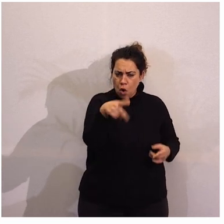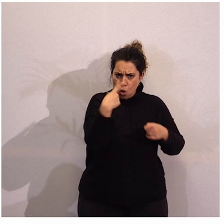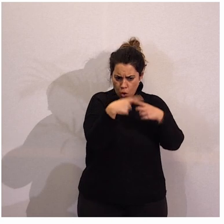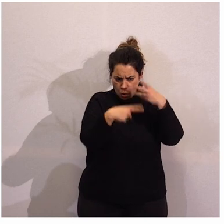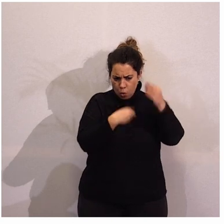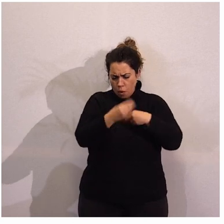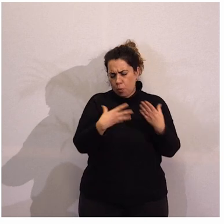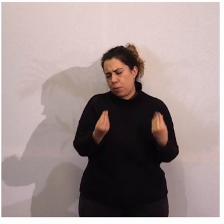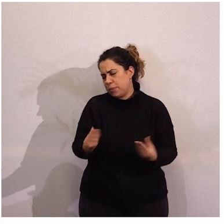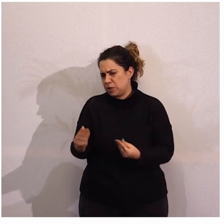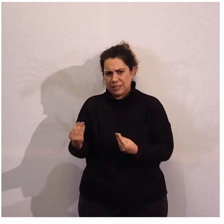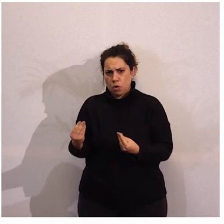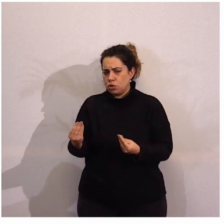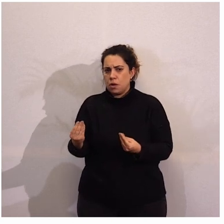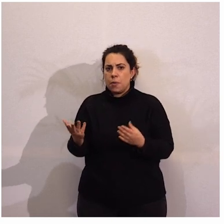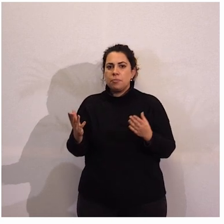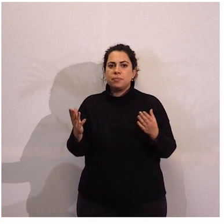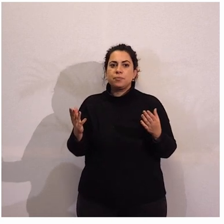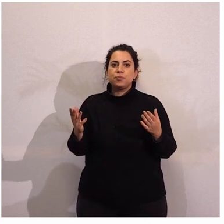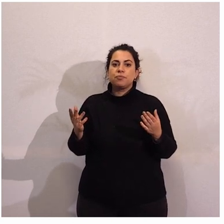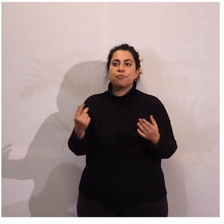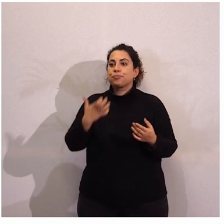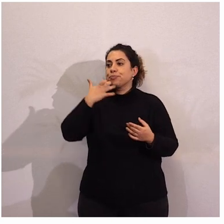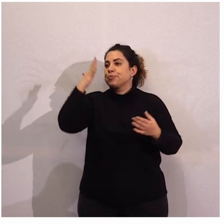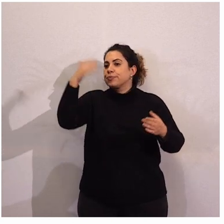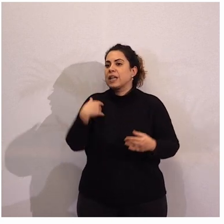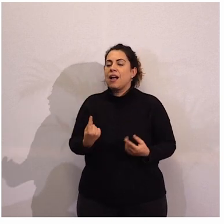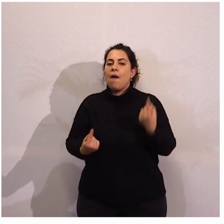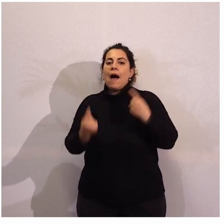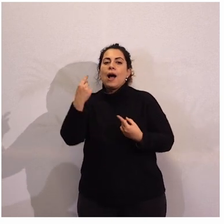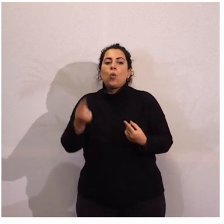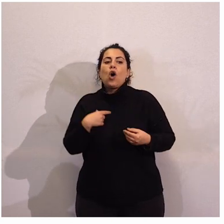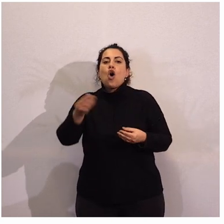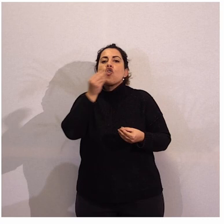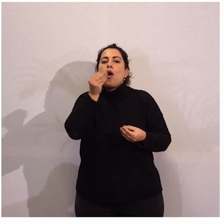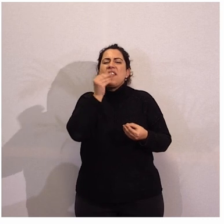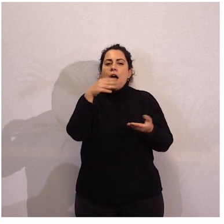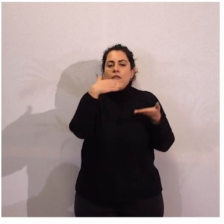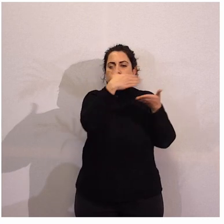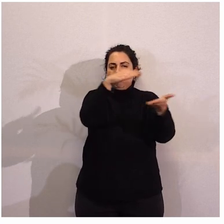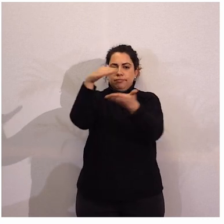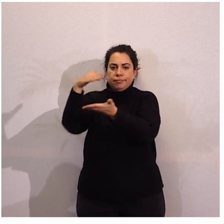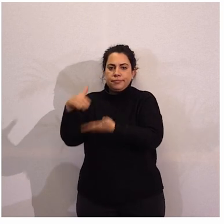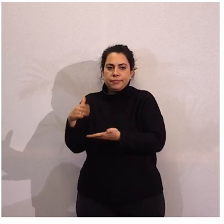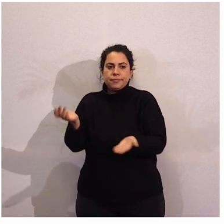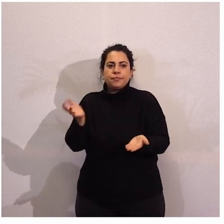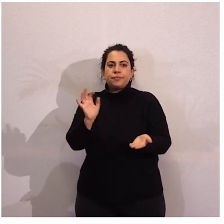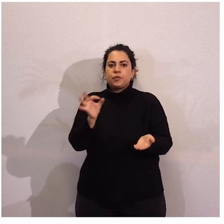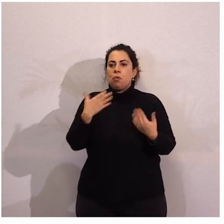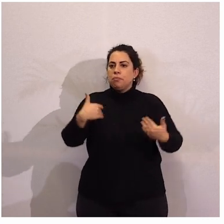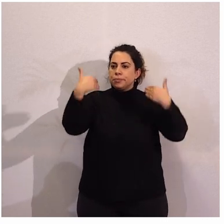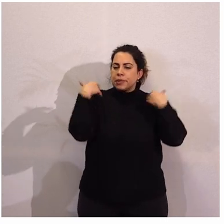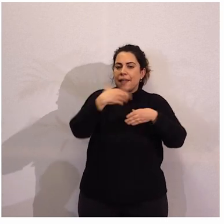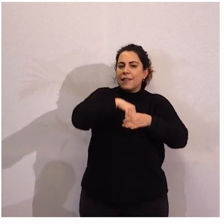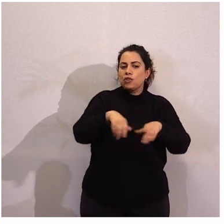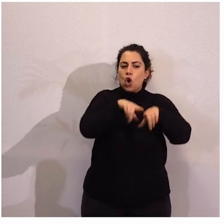cosas. Unas en un comedor, por ejemplo, repartiendo comida, ¿no? o preparando las comidas en un